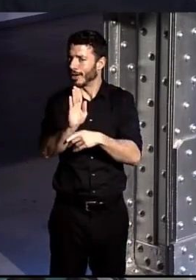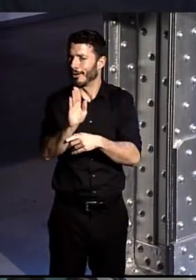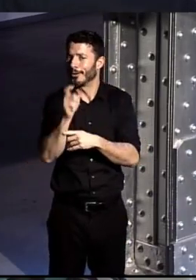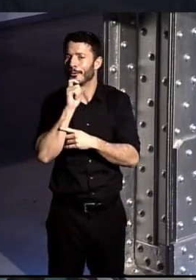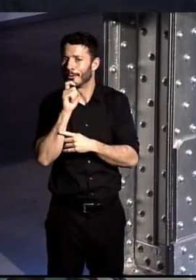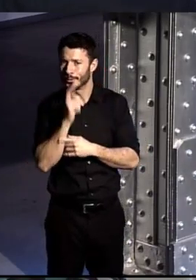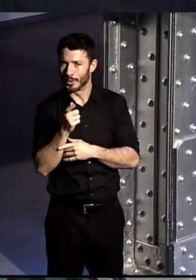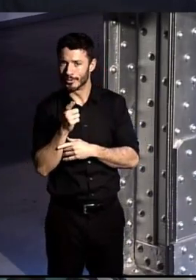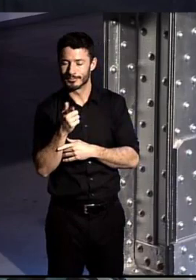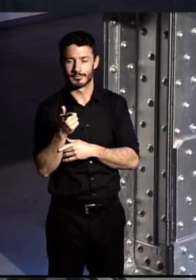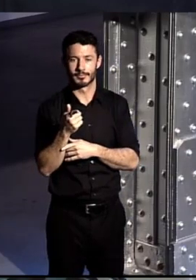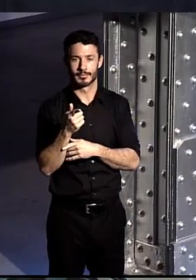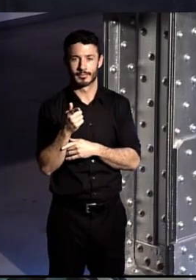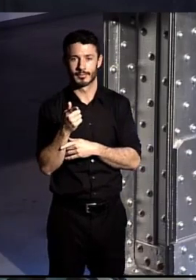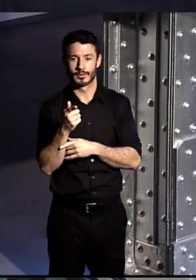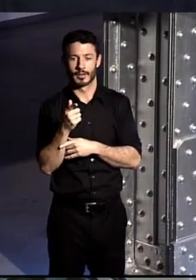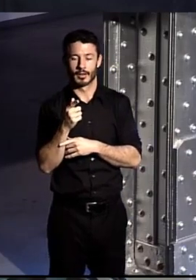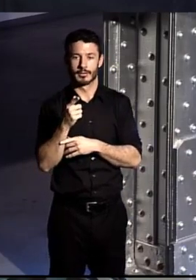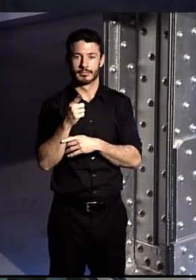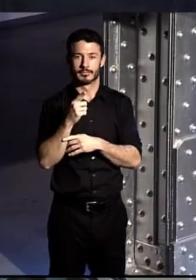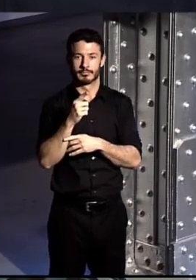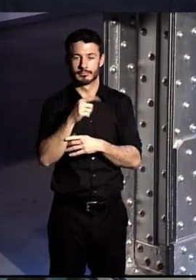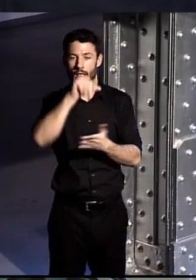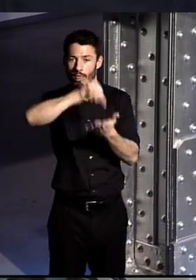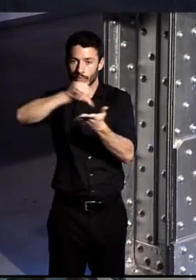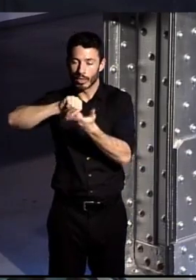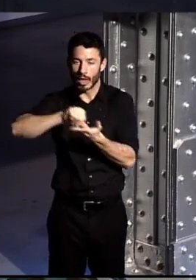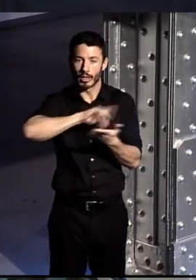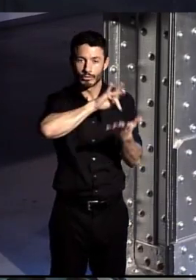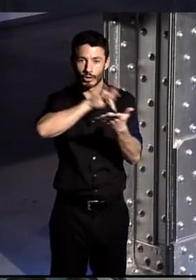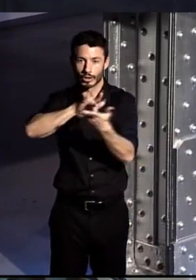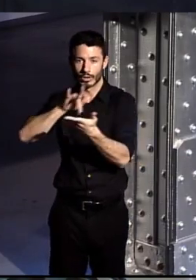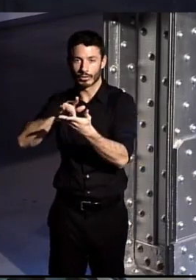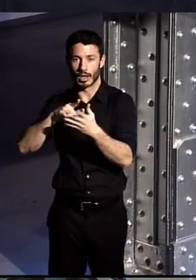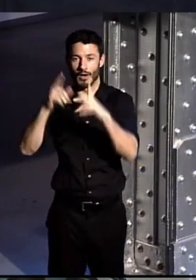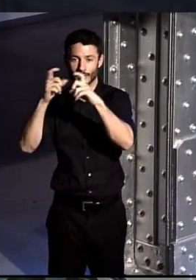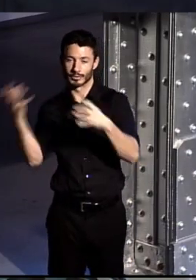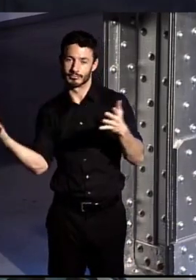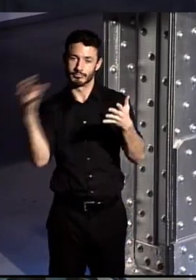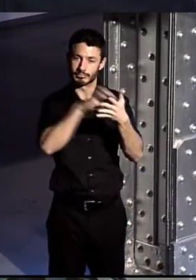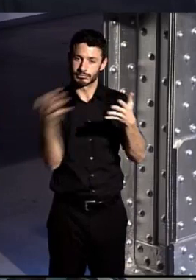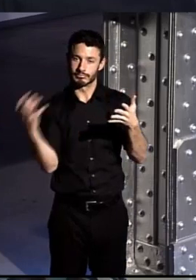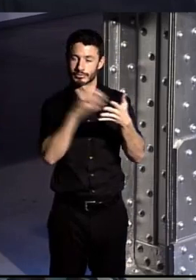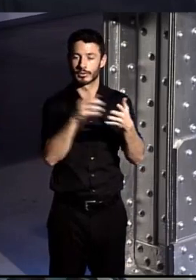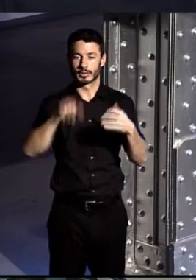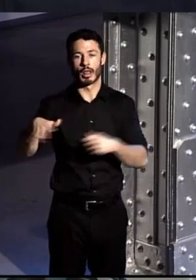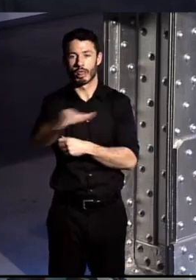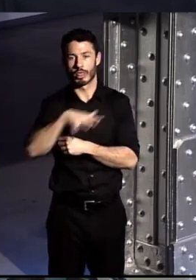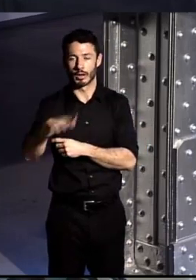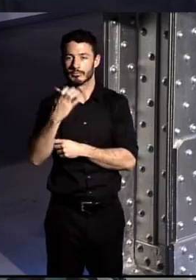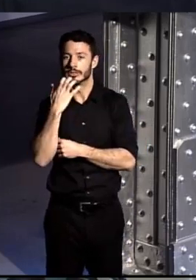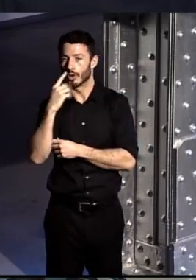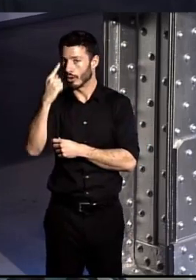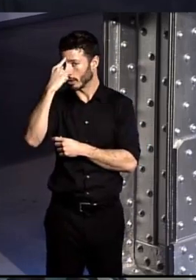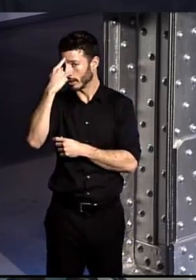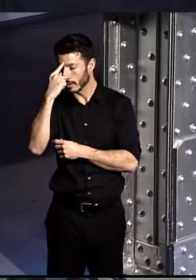más o menos las zonas, en algunos casos las estaciones y las ciudades por las que pasa están reflejadas, y luego las zonas, pues la India,